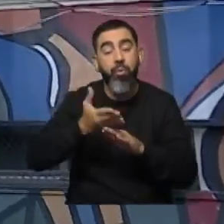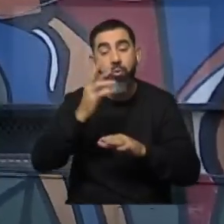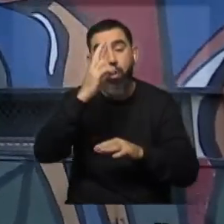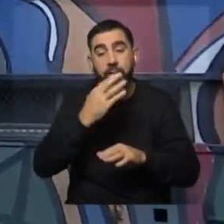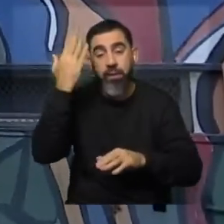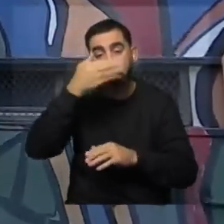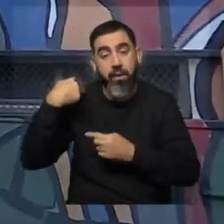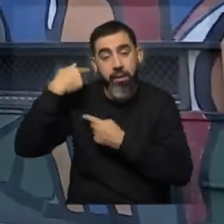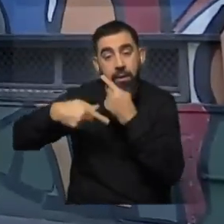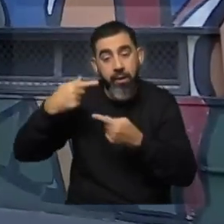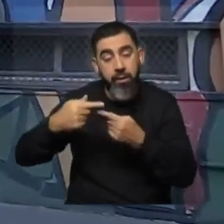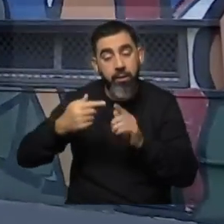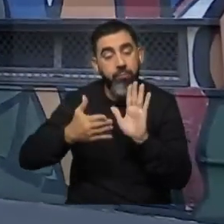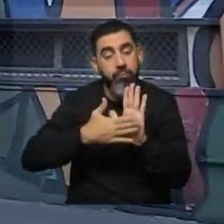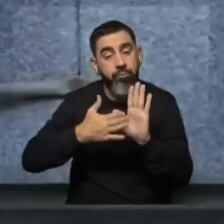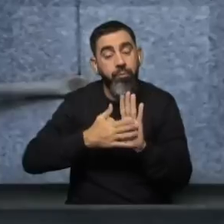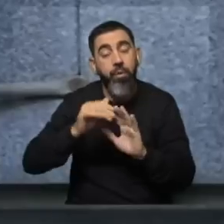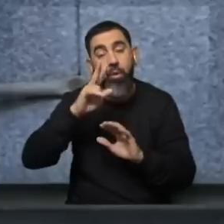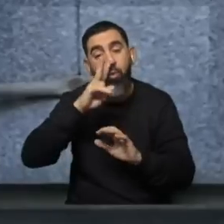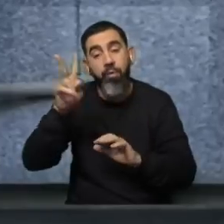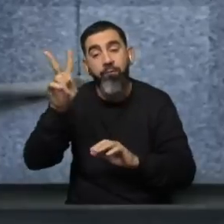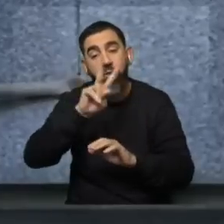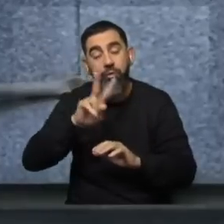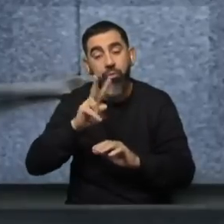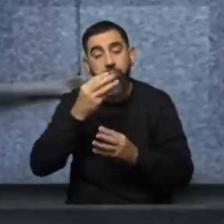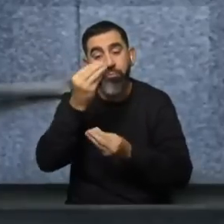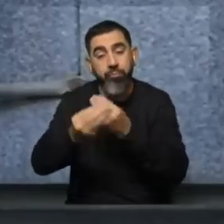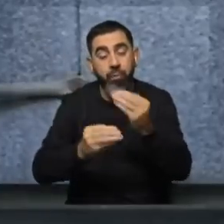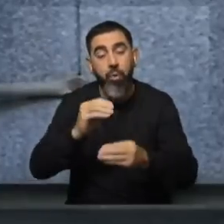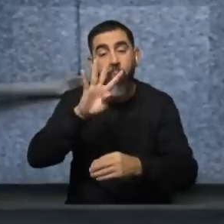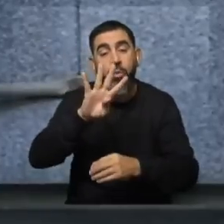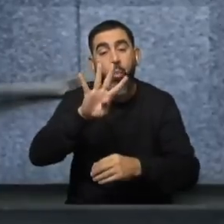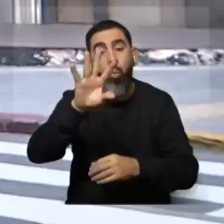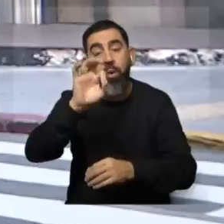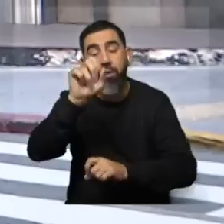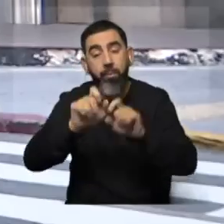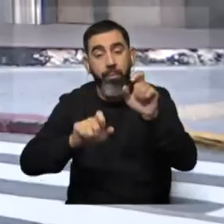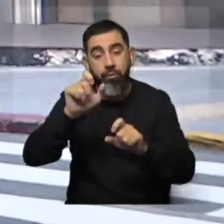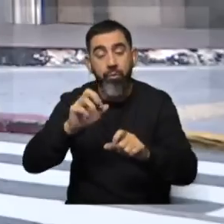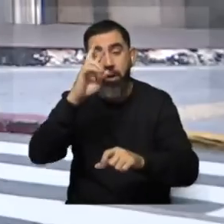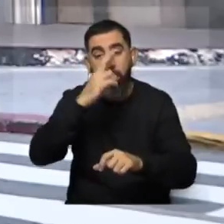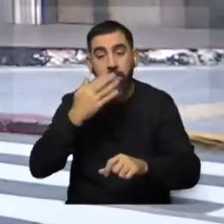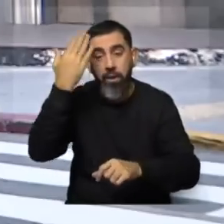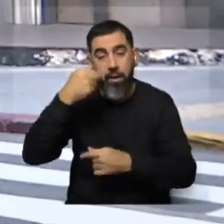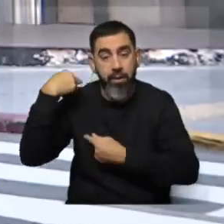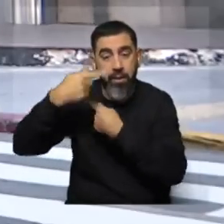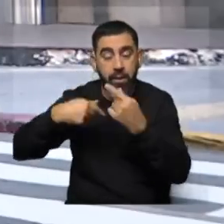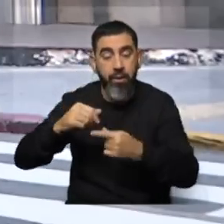afrodescendientes se constata que en 2022 ingresaron 440 personas afrodescendientes